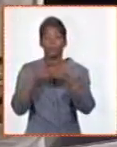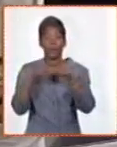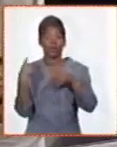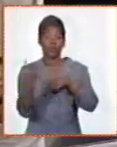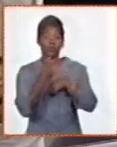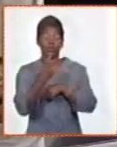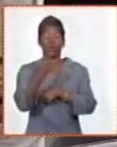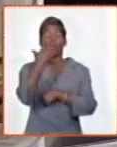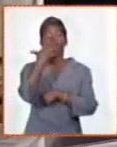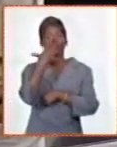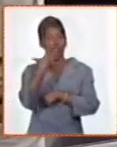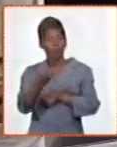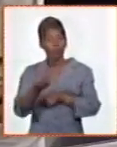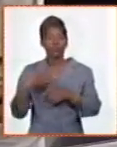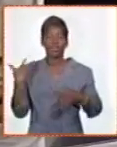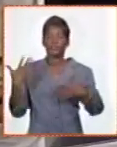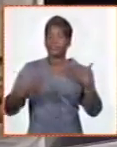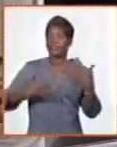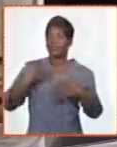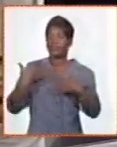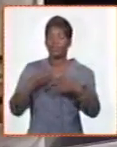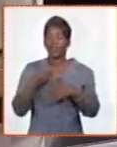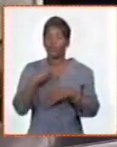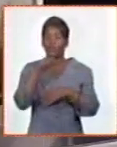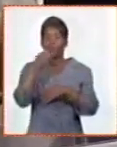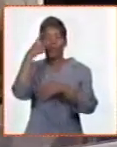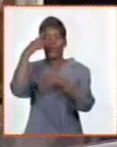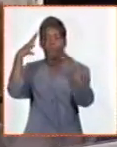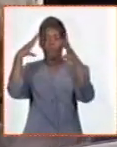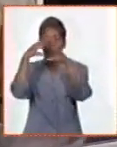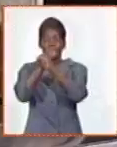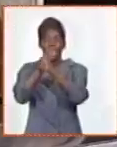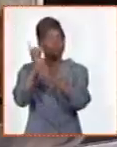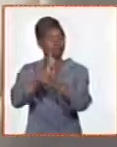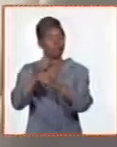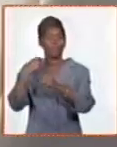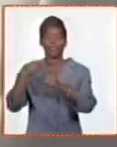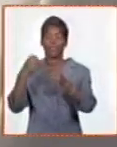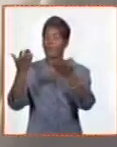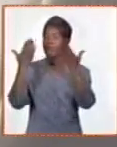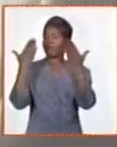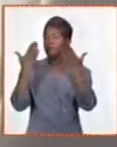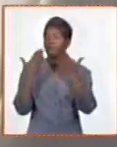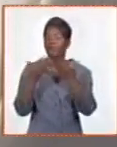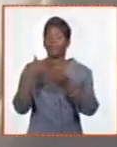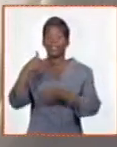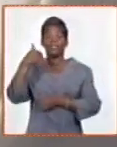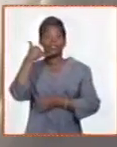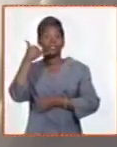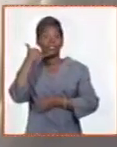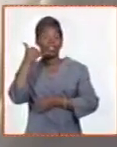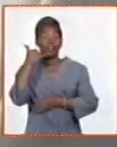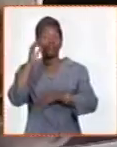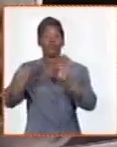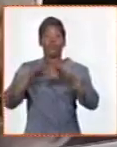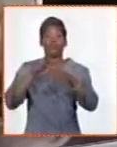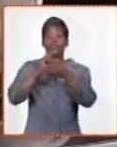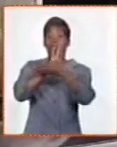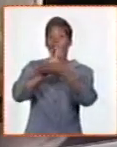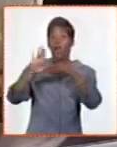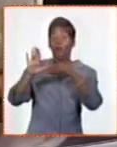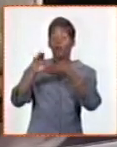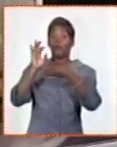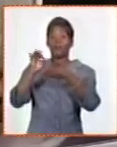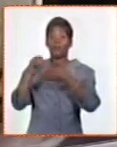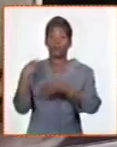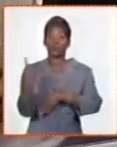se han hecho, más de la mitad del espectáculo, con el público. La luz de los celulares. Con la luz de los celulares, pero se ha hecho. Es decir,